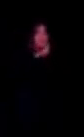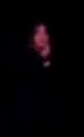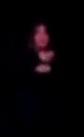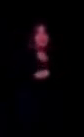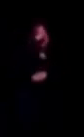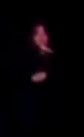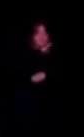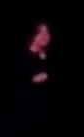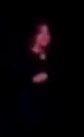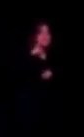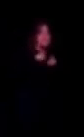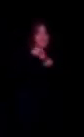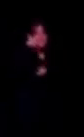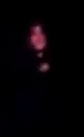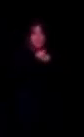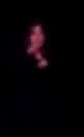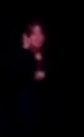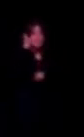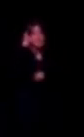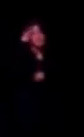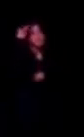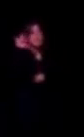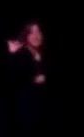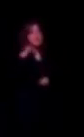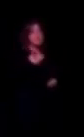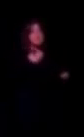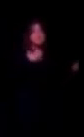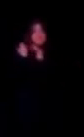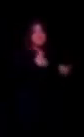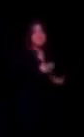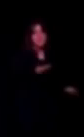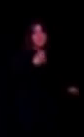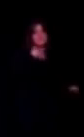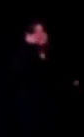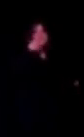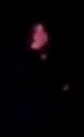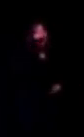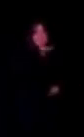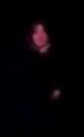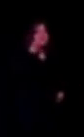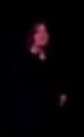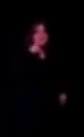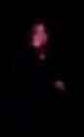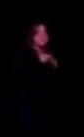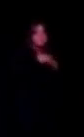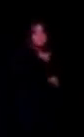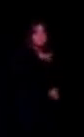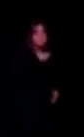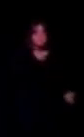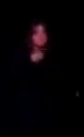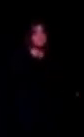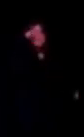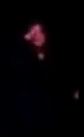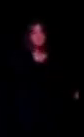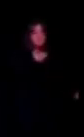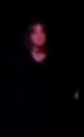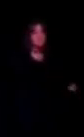hermanas, pero luego no lo tuvieron para mí. Y si mis padres no tienen un sueño para mí, yo no voy a ser capaz de construir mi